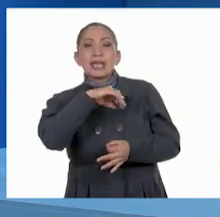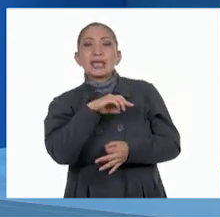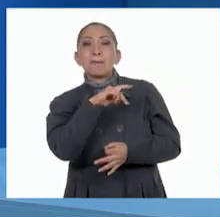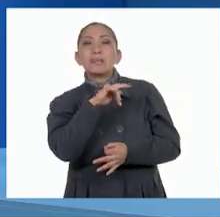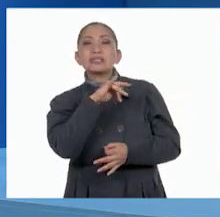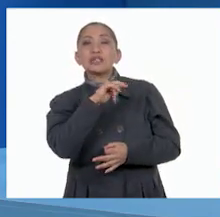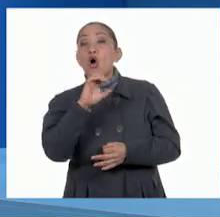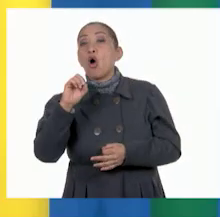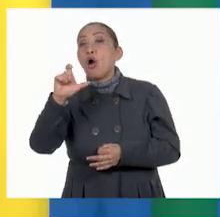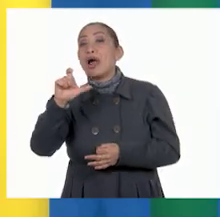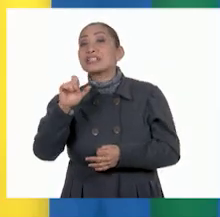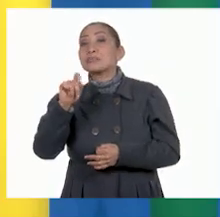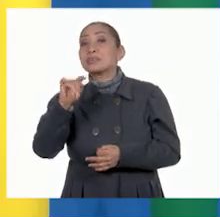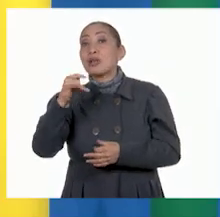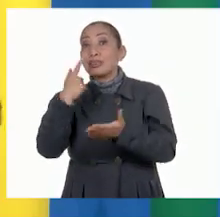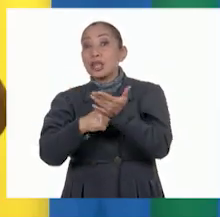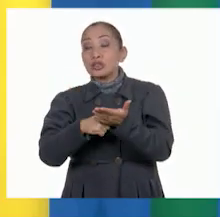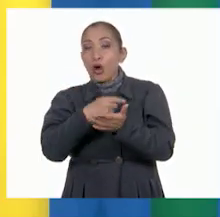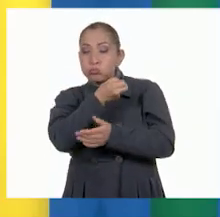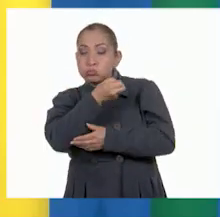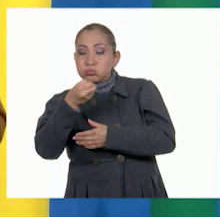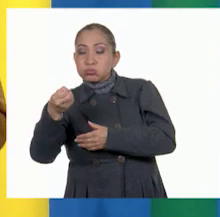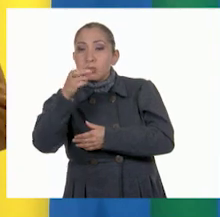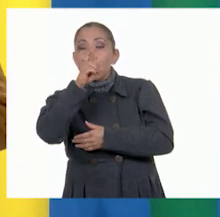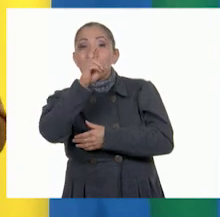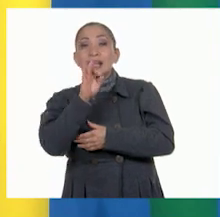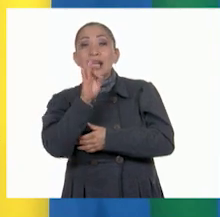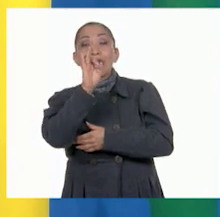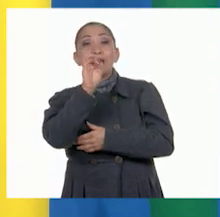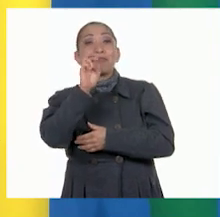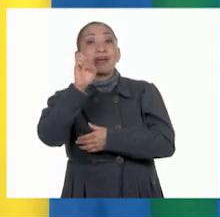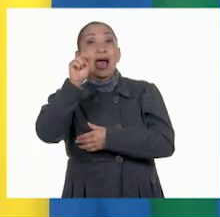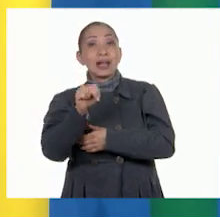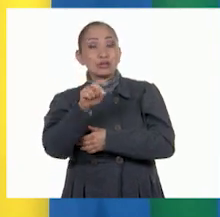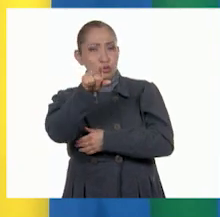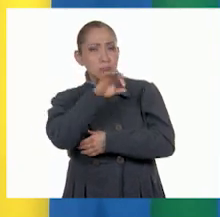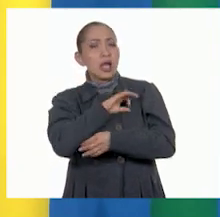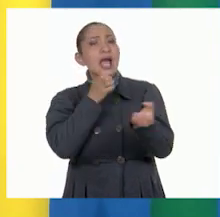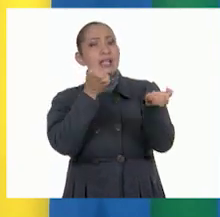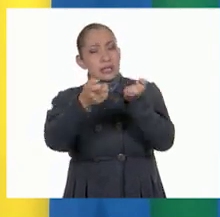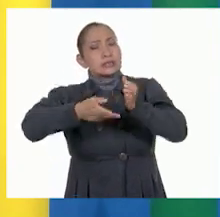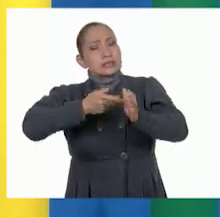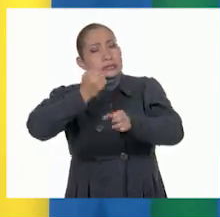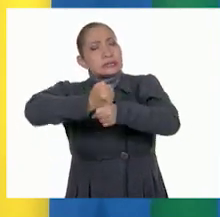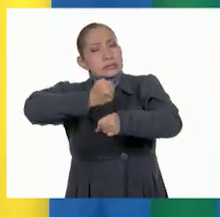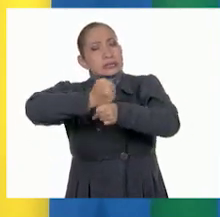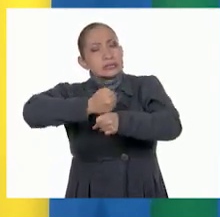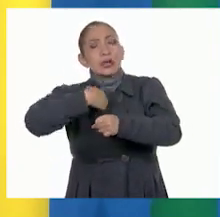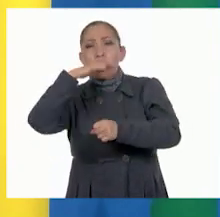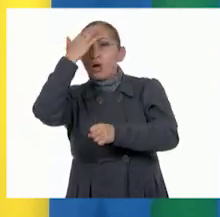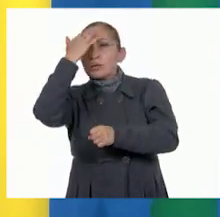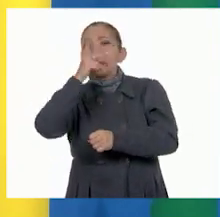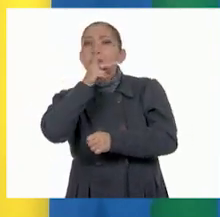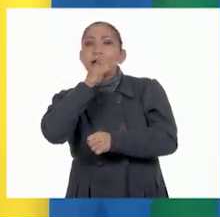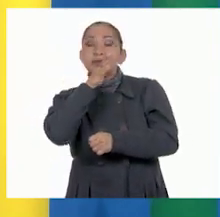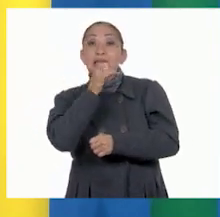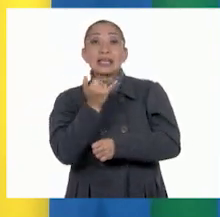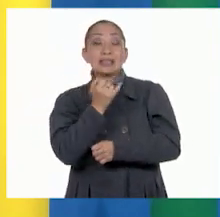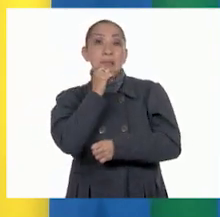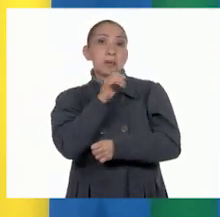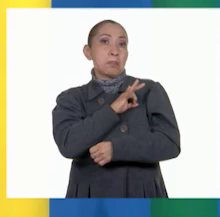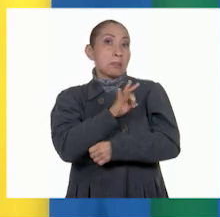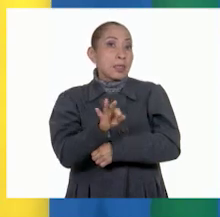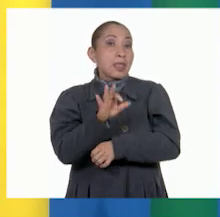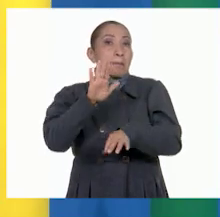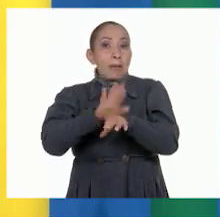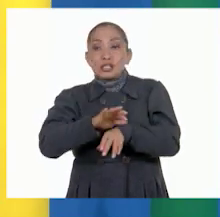en refranes. ¡Wow! Pueden seguir en los ejercicios con otros refranes que conozcan sus papás. Bueno, y también pueden